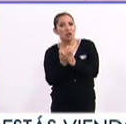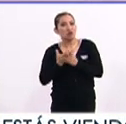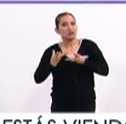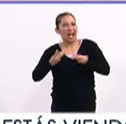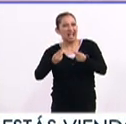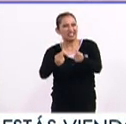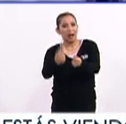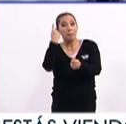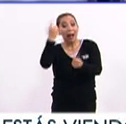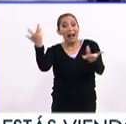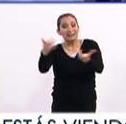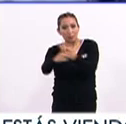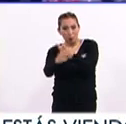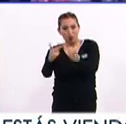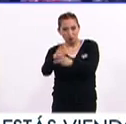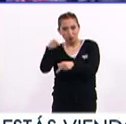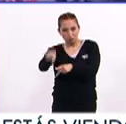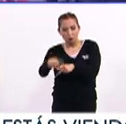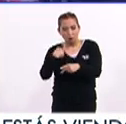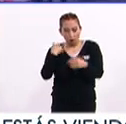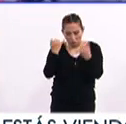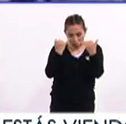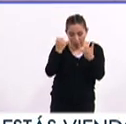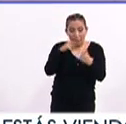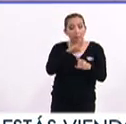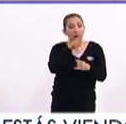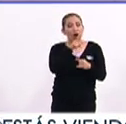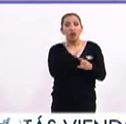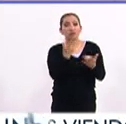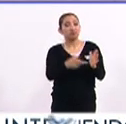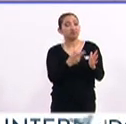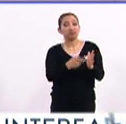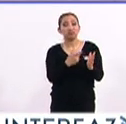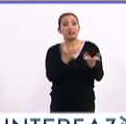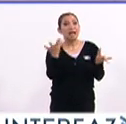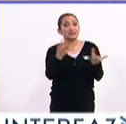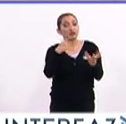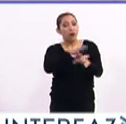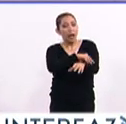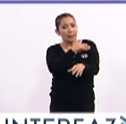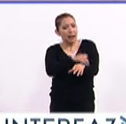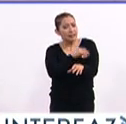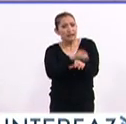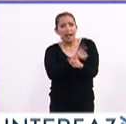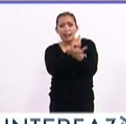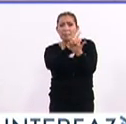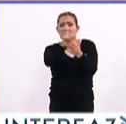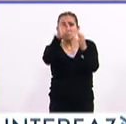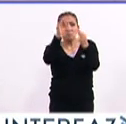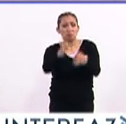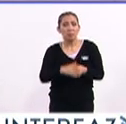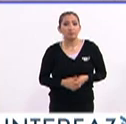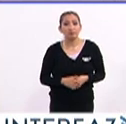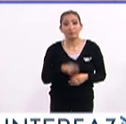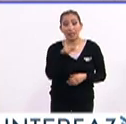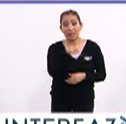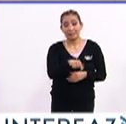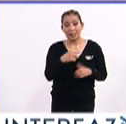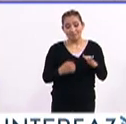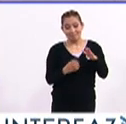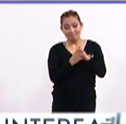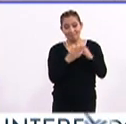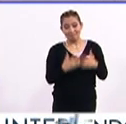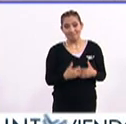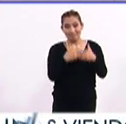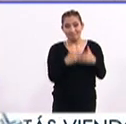costos de producción y desarrollo utilizando una fuente inagotable y generando una energía totalmente limpia. El aerogenerador